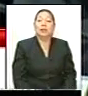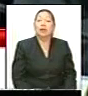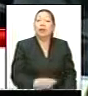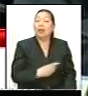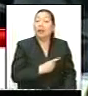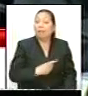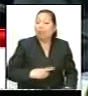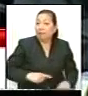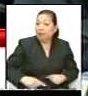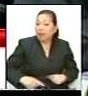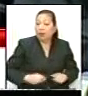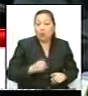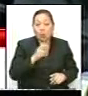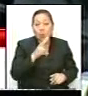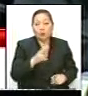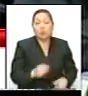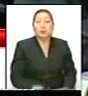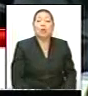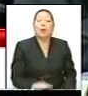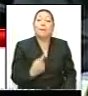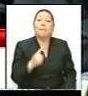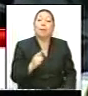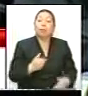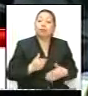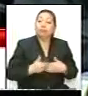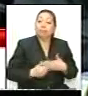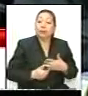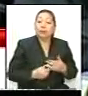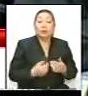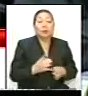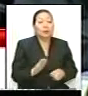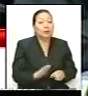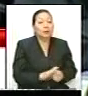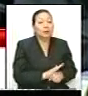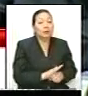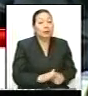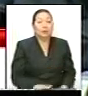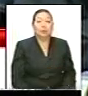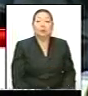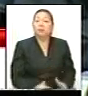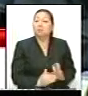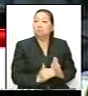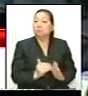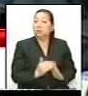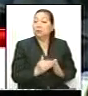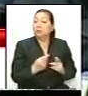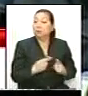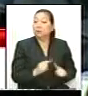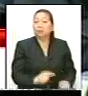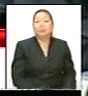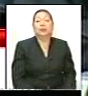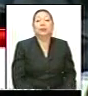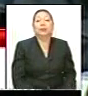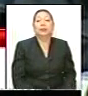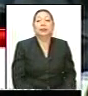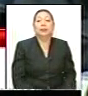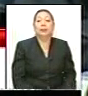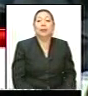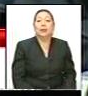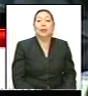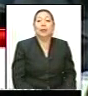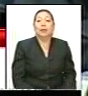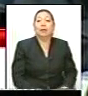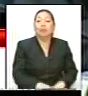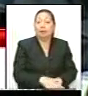Dirección Desconcentrada de Cusco por haber vulnerado el coeficiente edificatorio máximo permitido por el